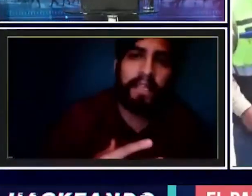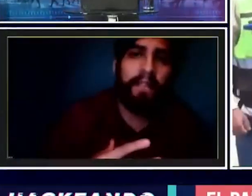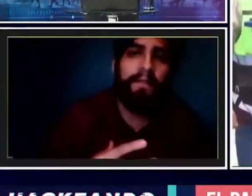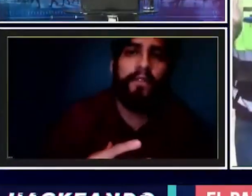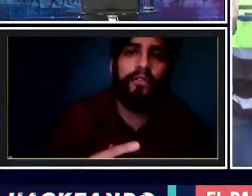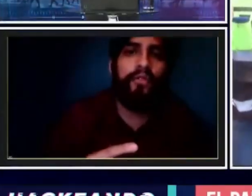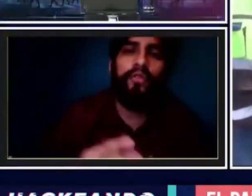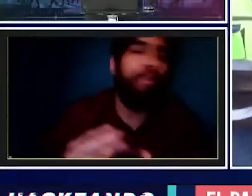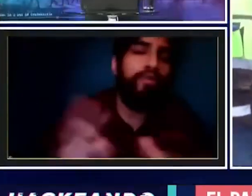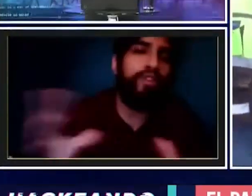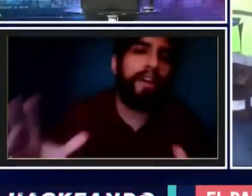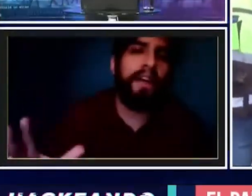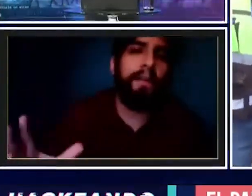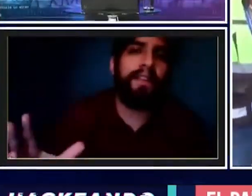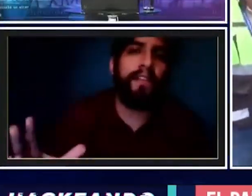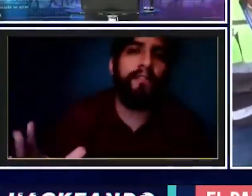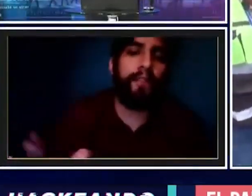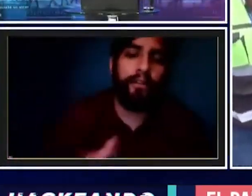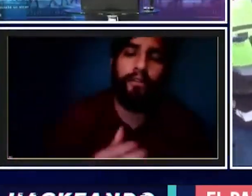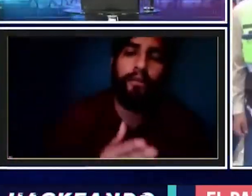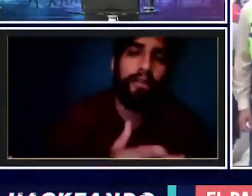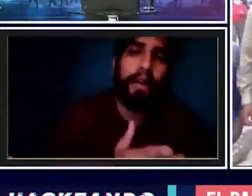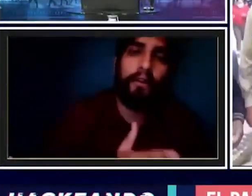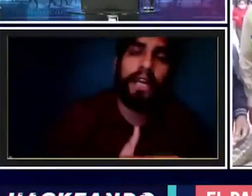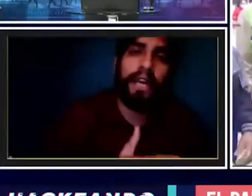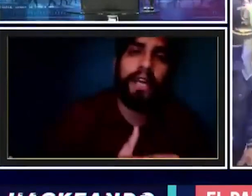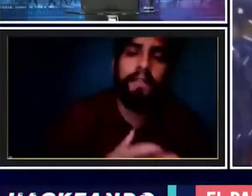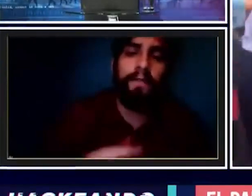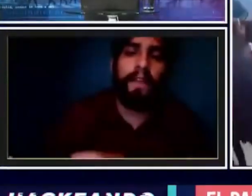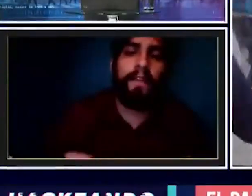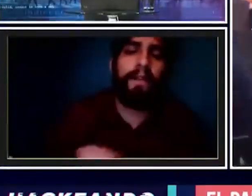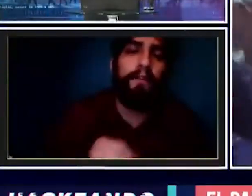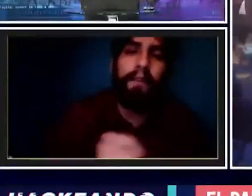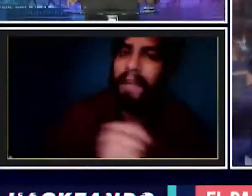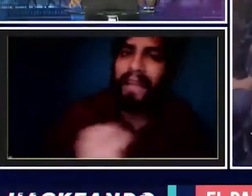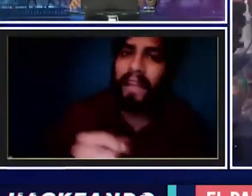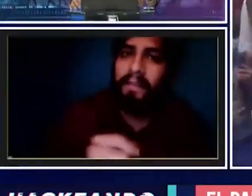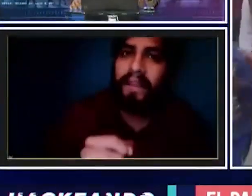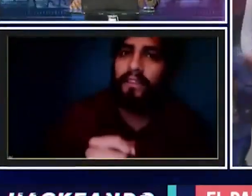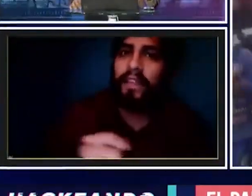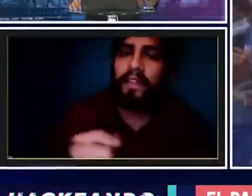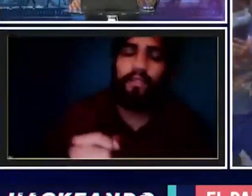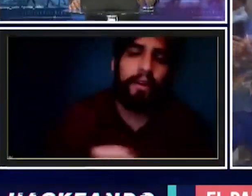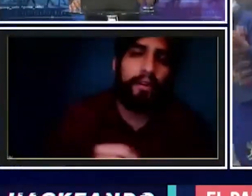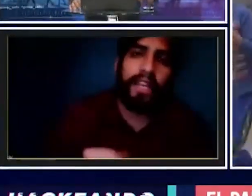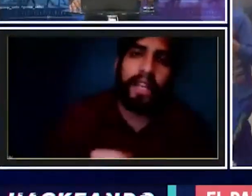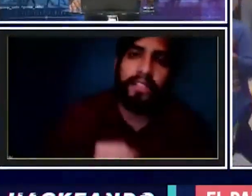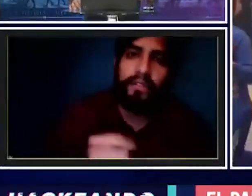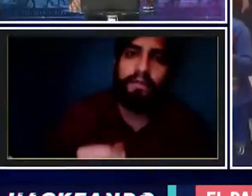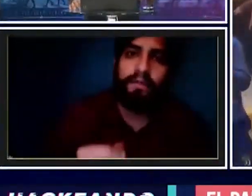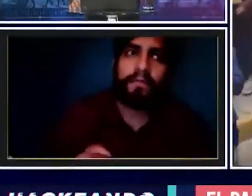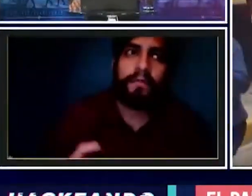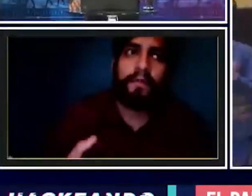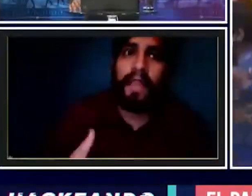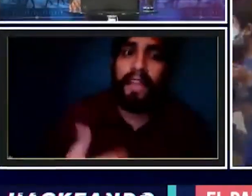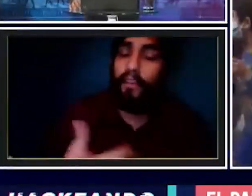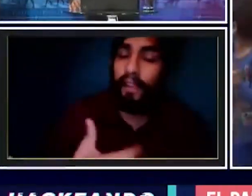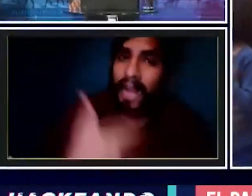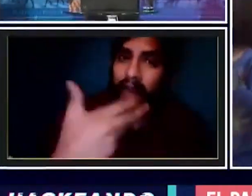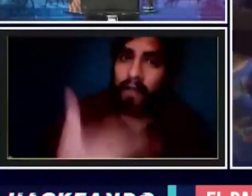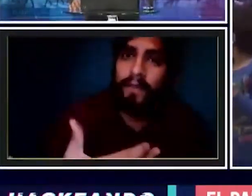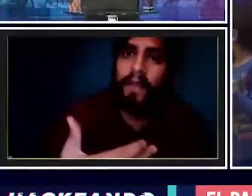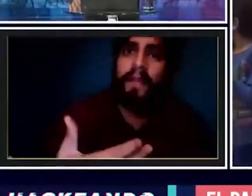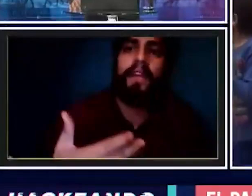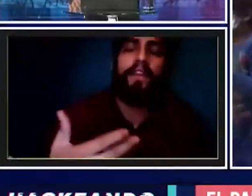sinceramente dudo mucho que vaya a pasar, ¿no? Porque una cosa es firmar un papel que realmente no tiene ningún tipo de consideración en lo